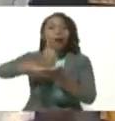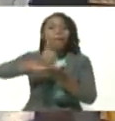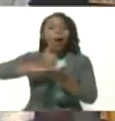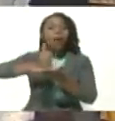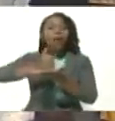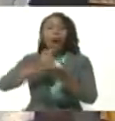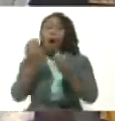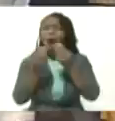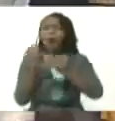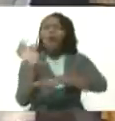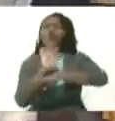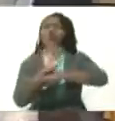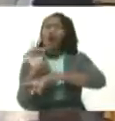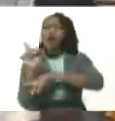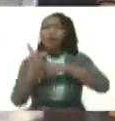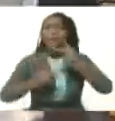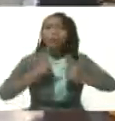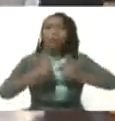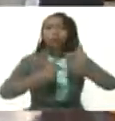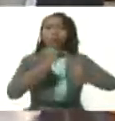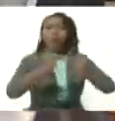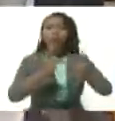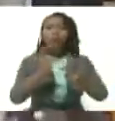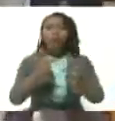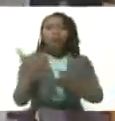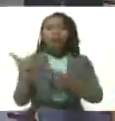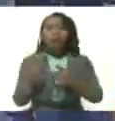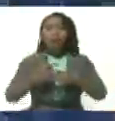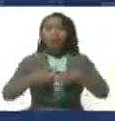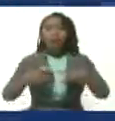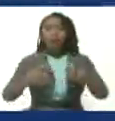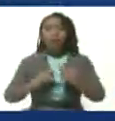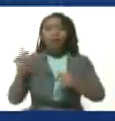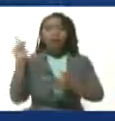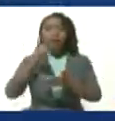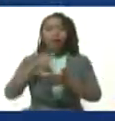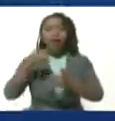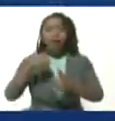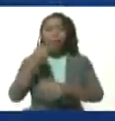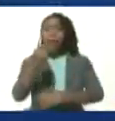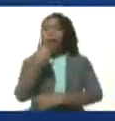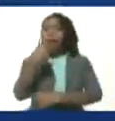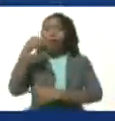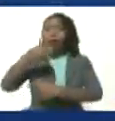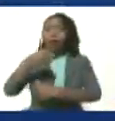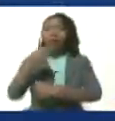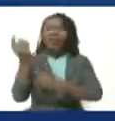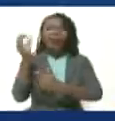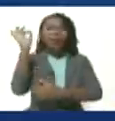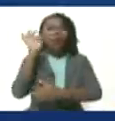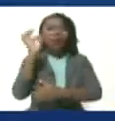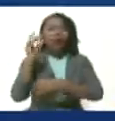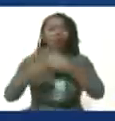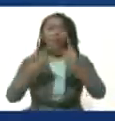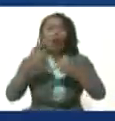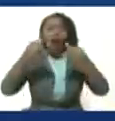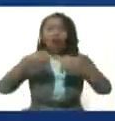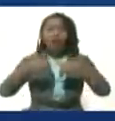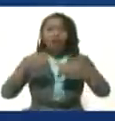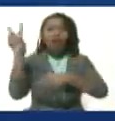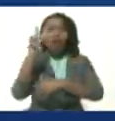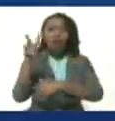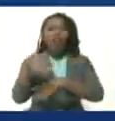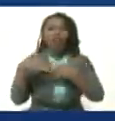¿Cómo funciona todo ese proceso de producción, de llegada de las medicinas aquí? ¿Qué porcentaje es producido en Venezuela?